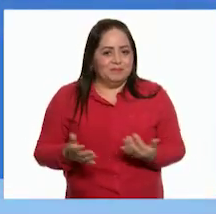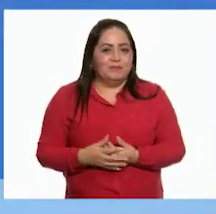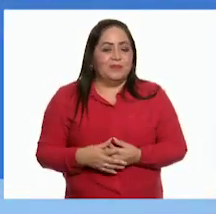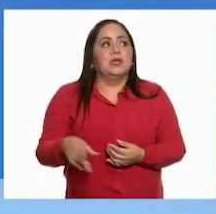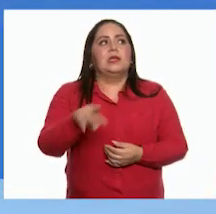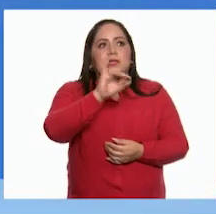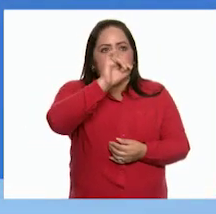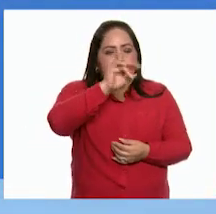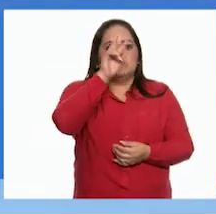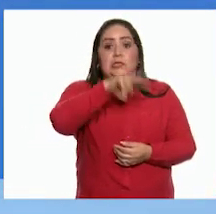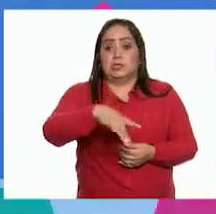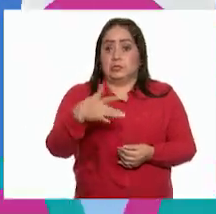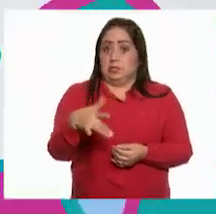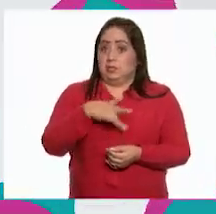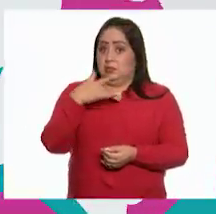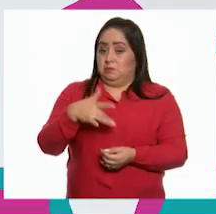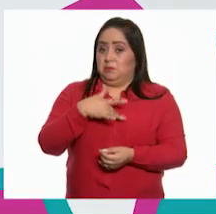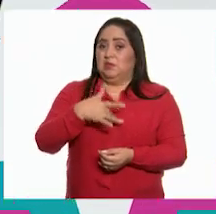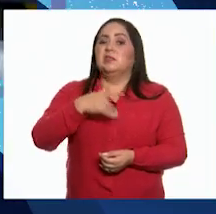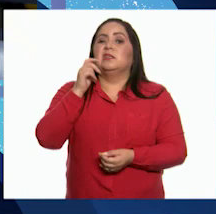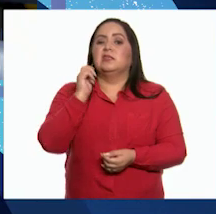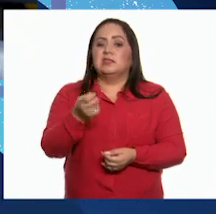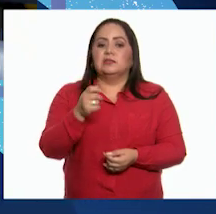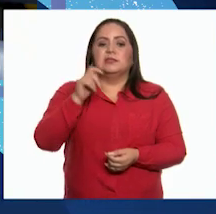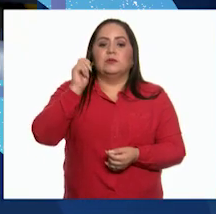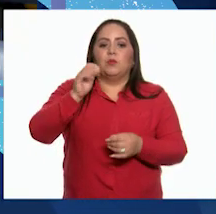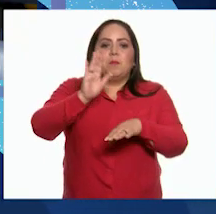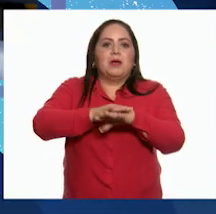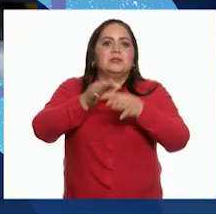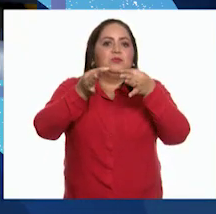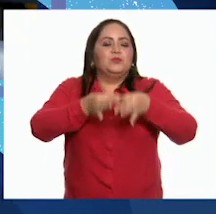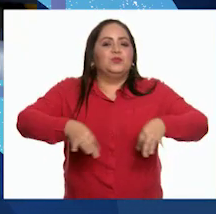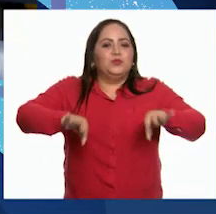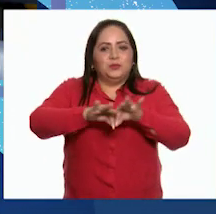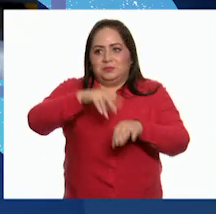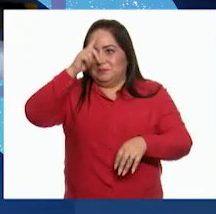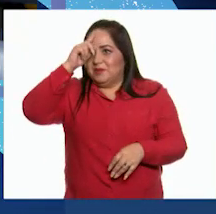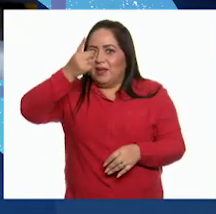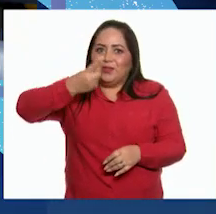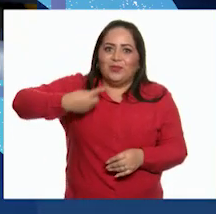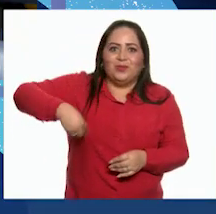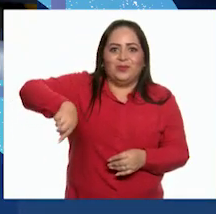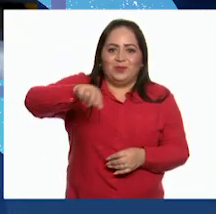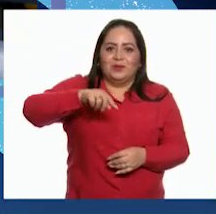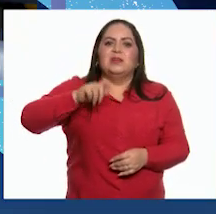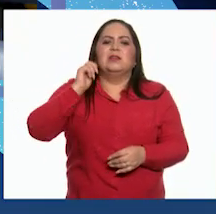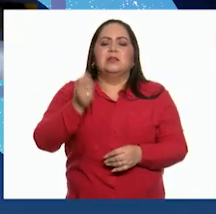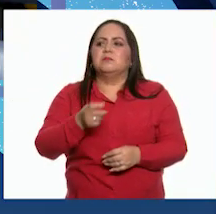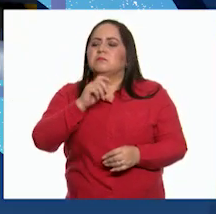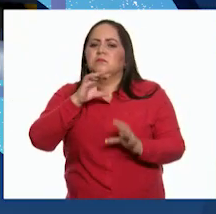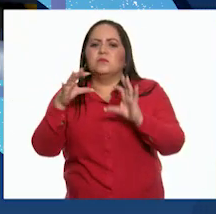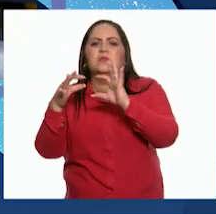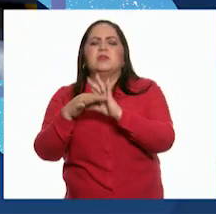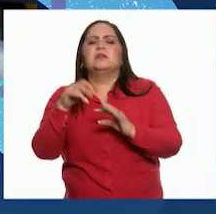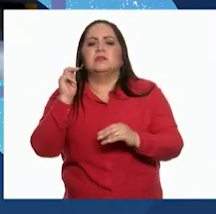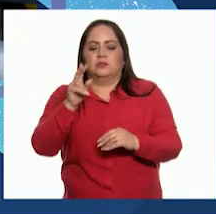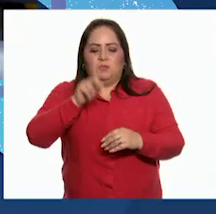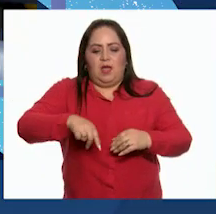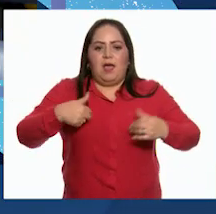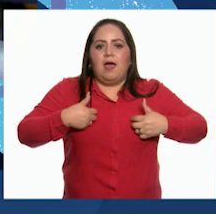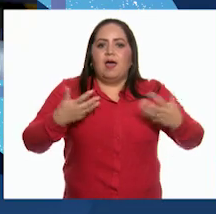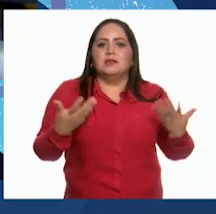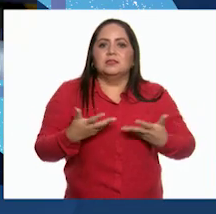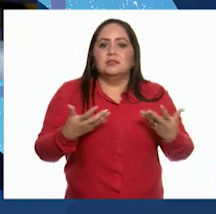Los sentimientos sentimientos tienen que ver Con lo que es importante para nosotros Se relacionan con lo que hacemos